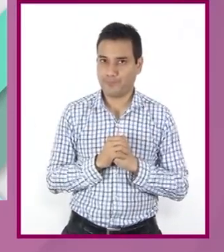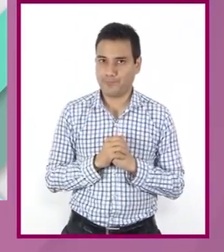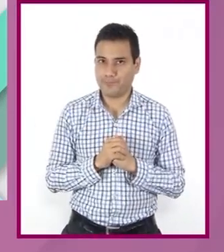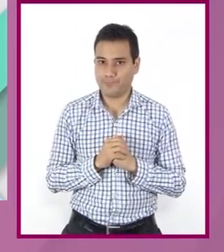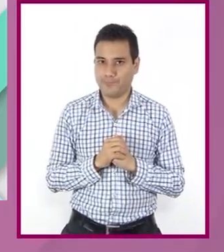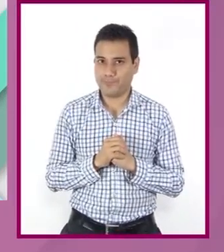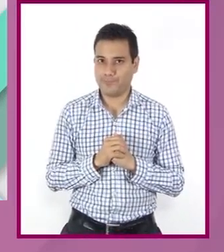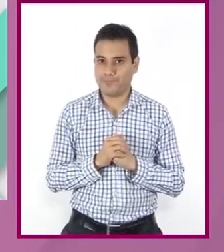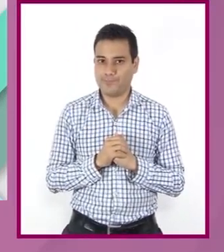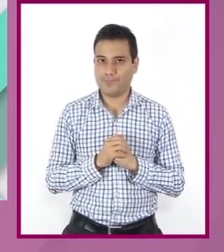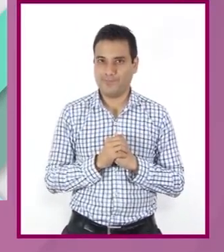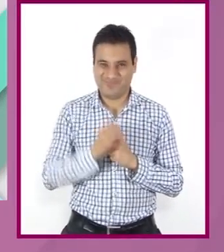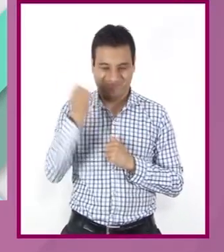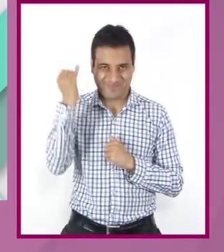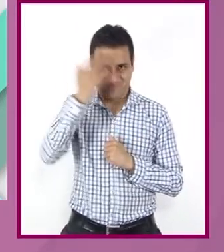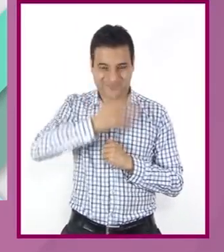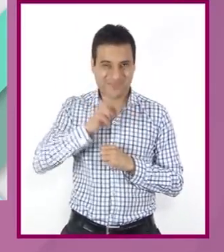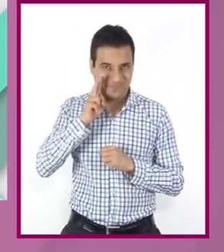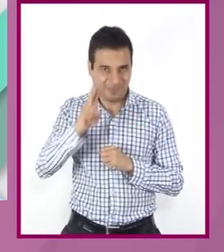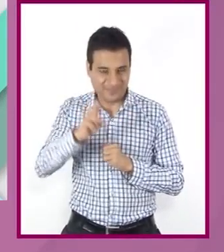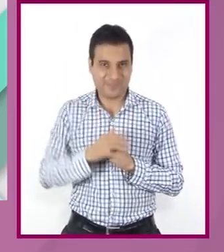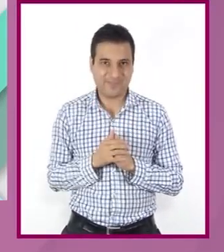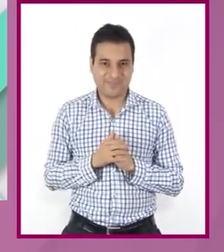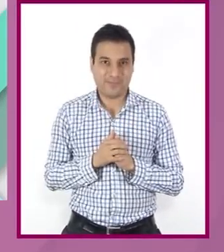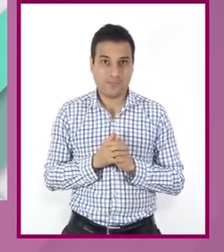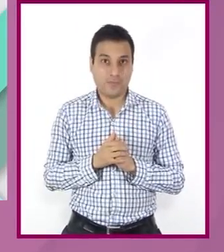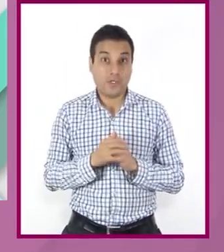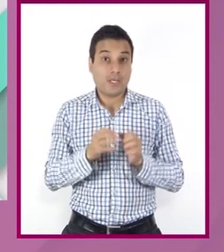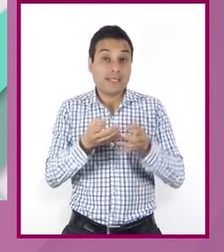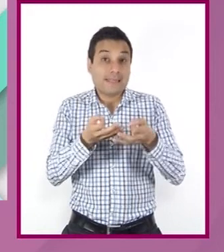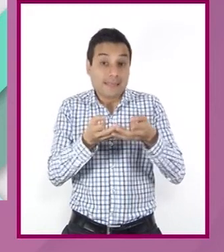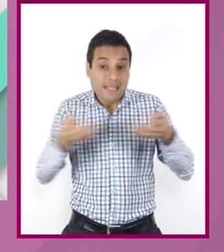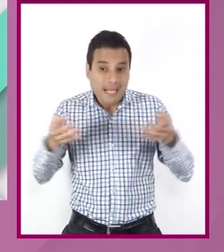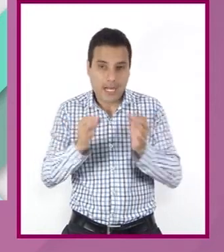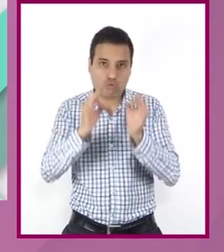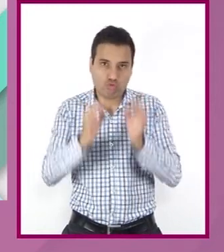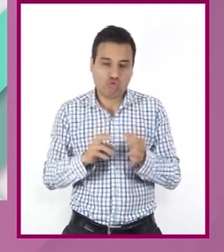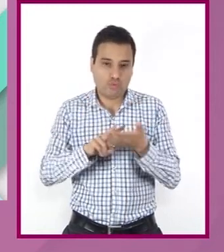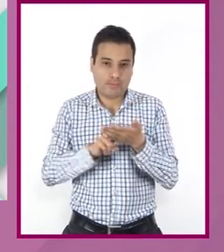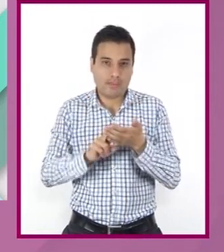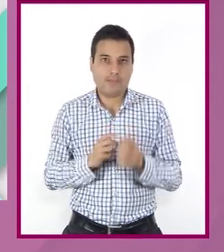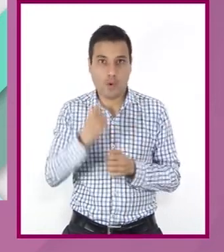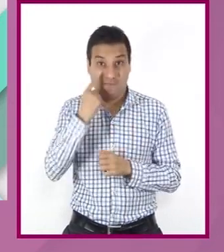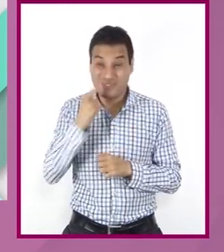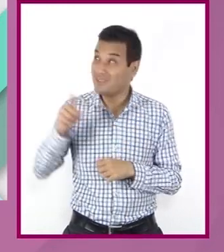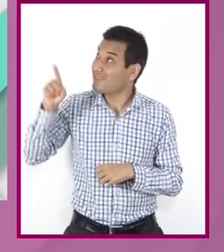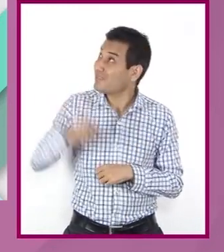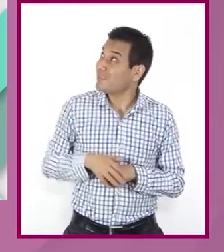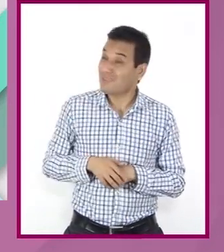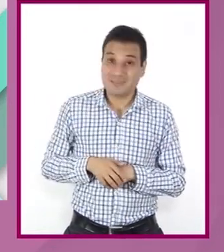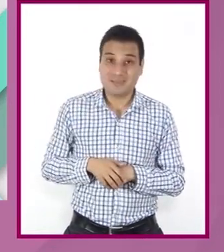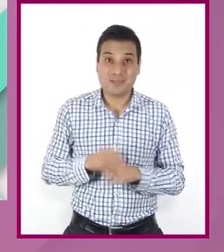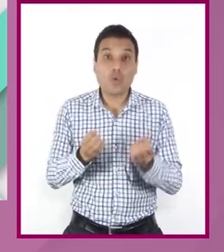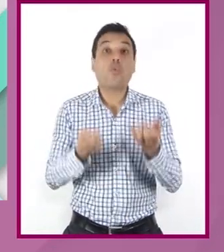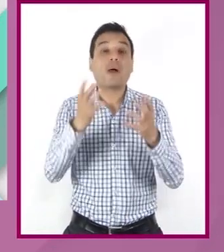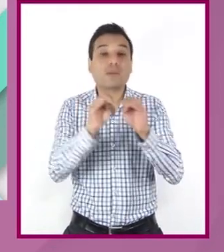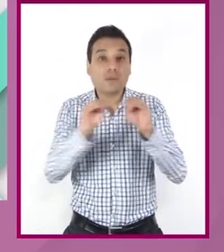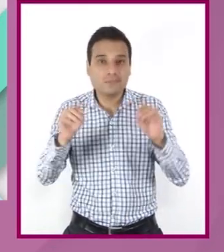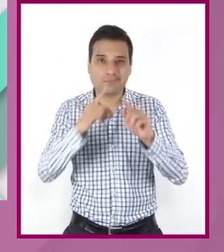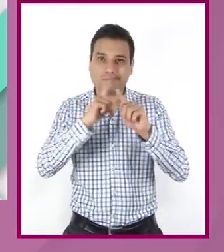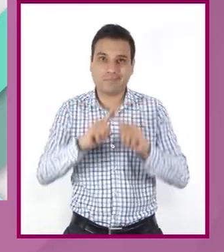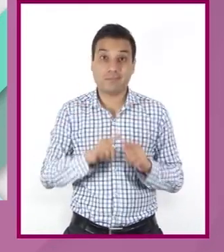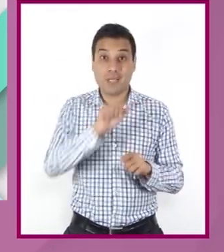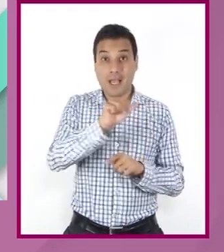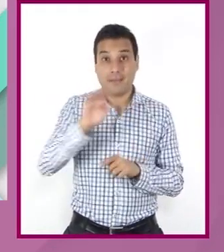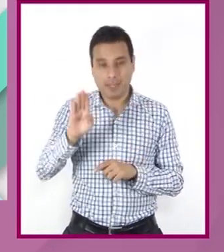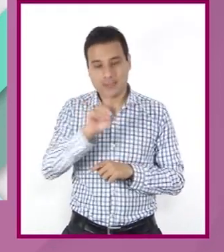En la imagen pueden observar el terreno en color verde. Las medidas de cada lado son diferentes. El segmento AB mide